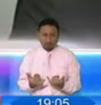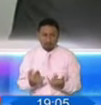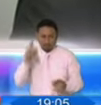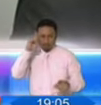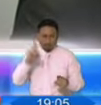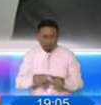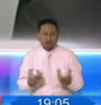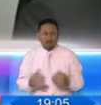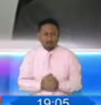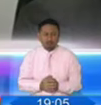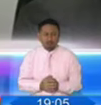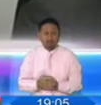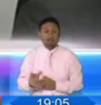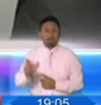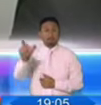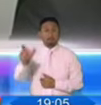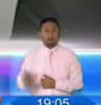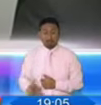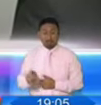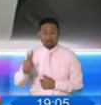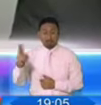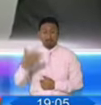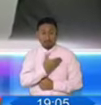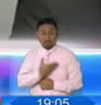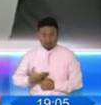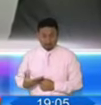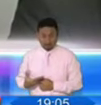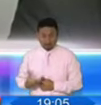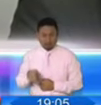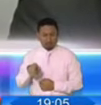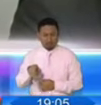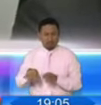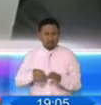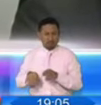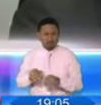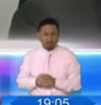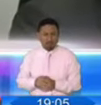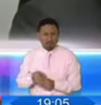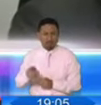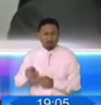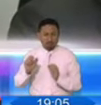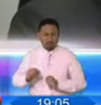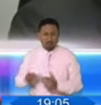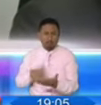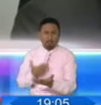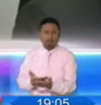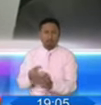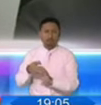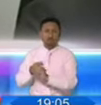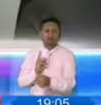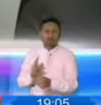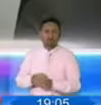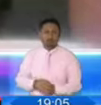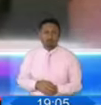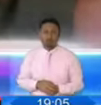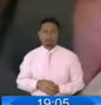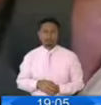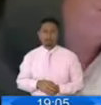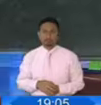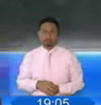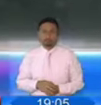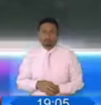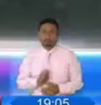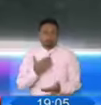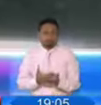es instruir también al vicepresidente para que él presente su renuncia al cargo. Que las pruebas